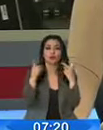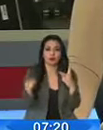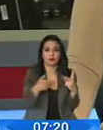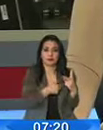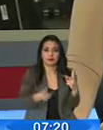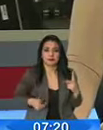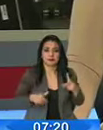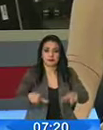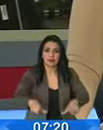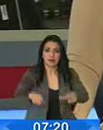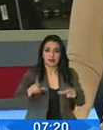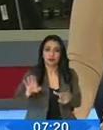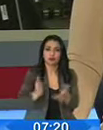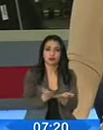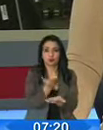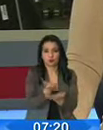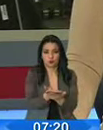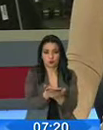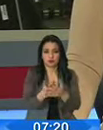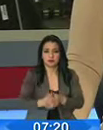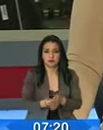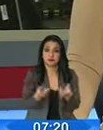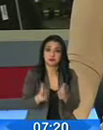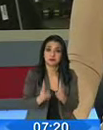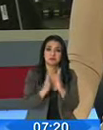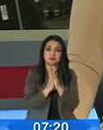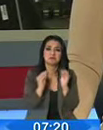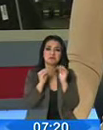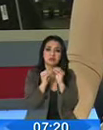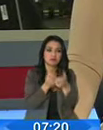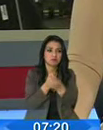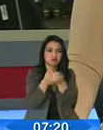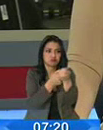mandatario Lenín Moreno y además solicitarán más apoyo